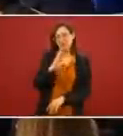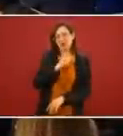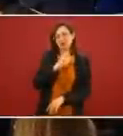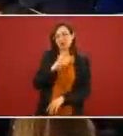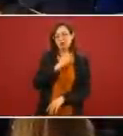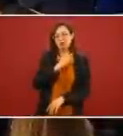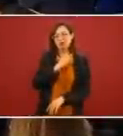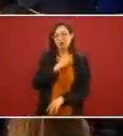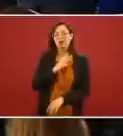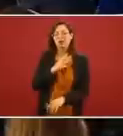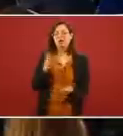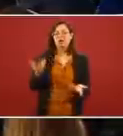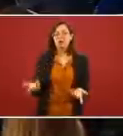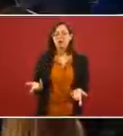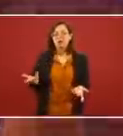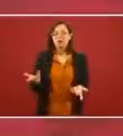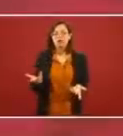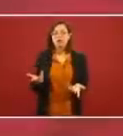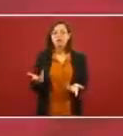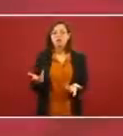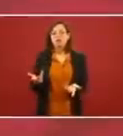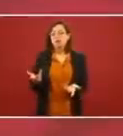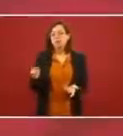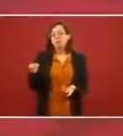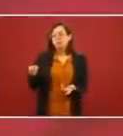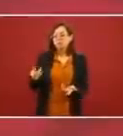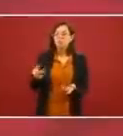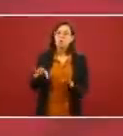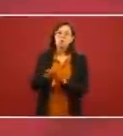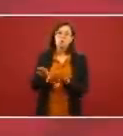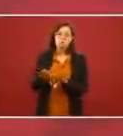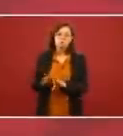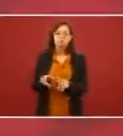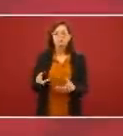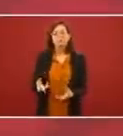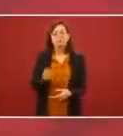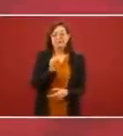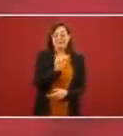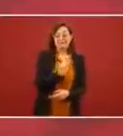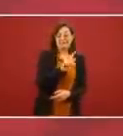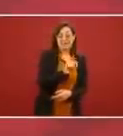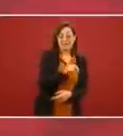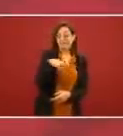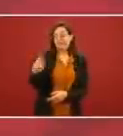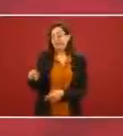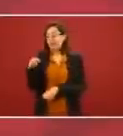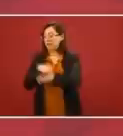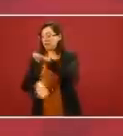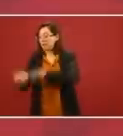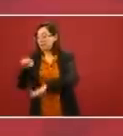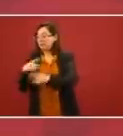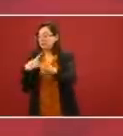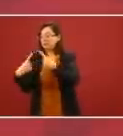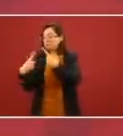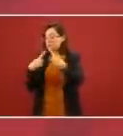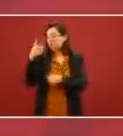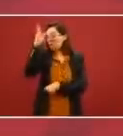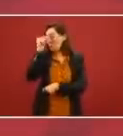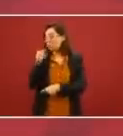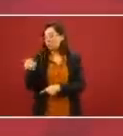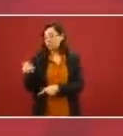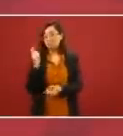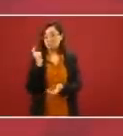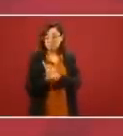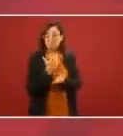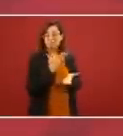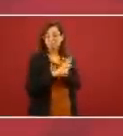Se llega a acuerdos con estas empresas, no es el único caso, para